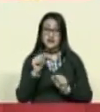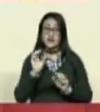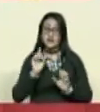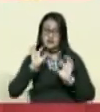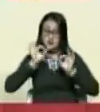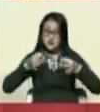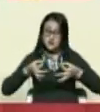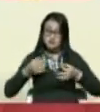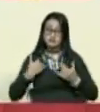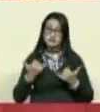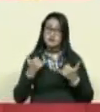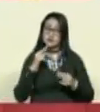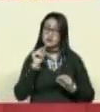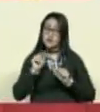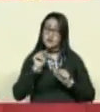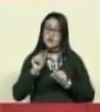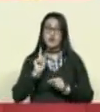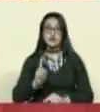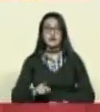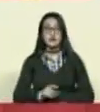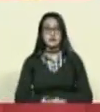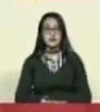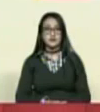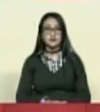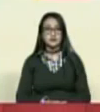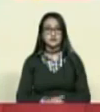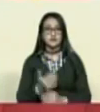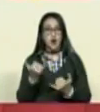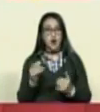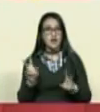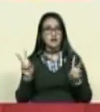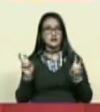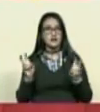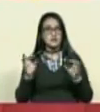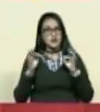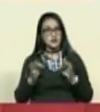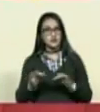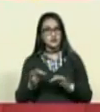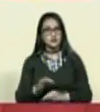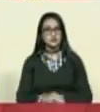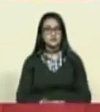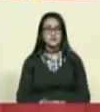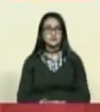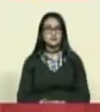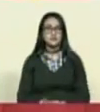autocrítica. Así que, compañero, volviendo al tema central,